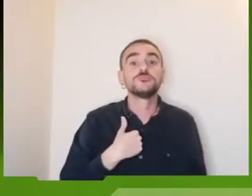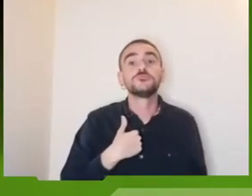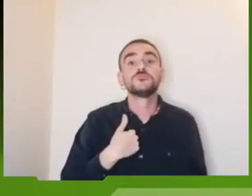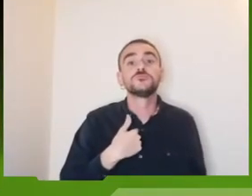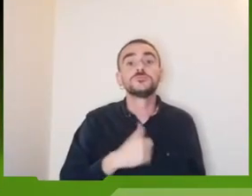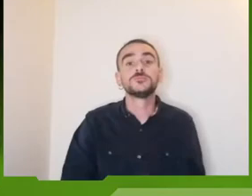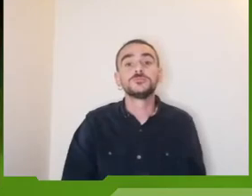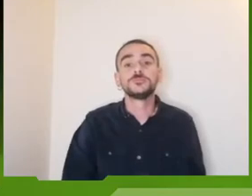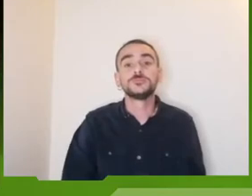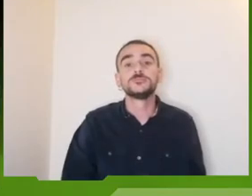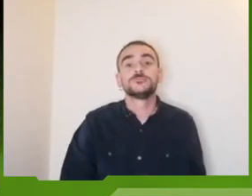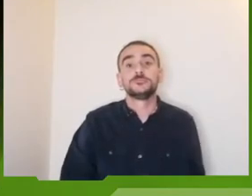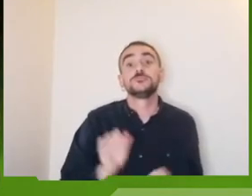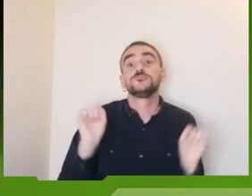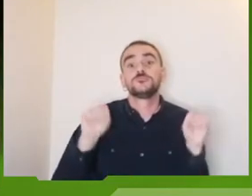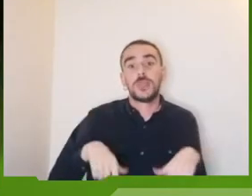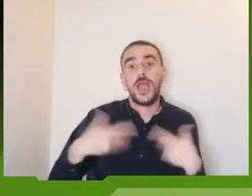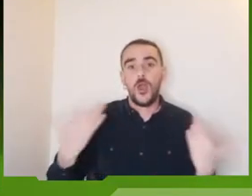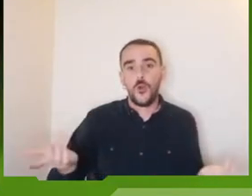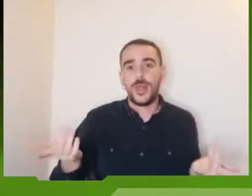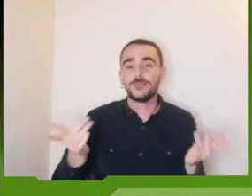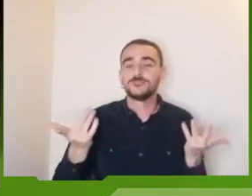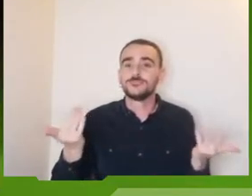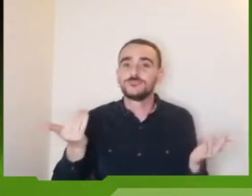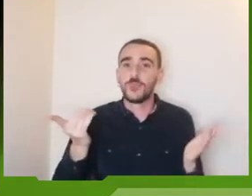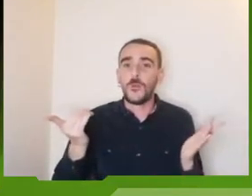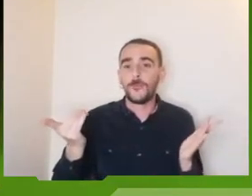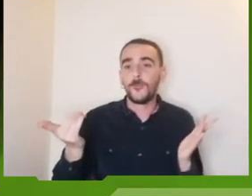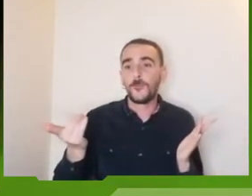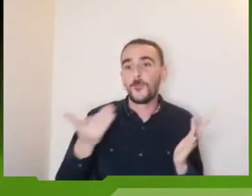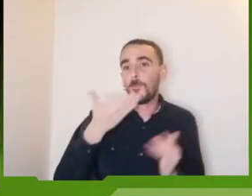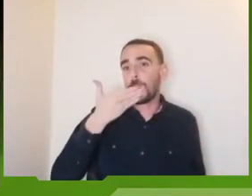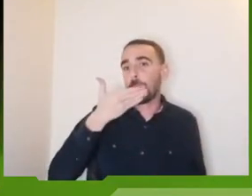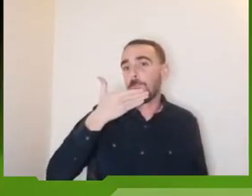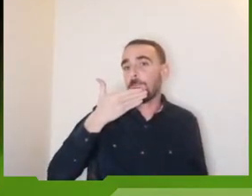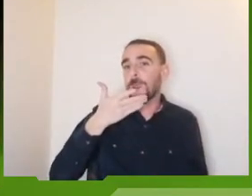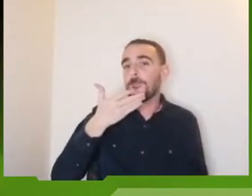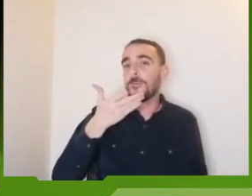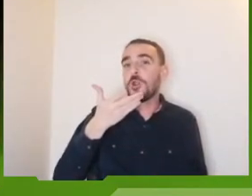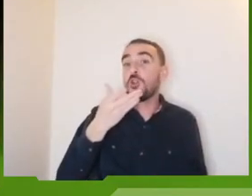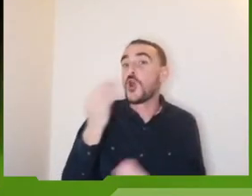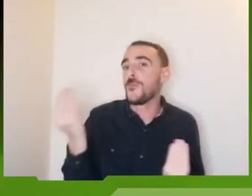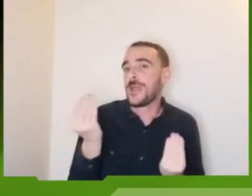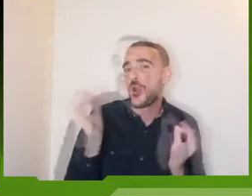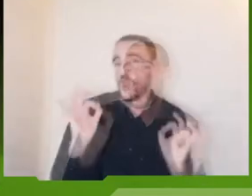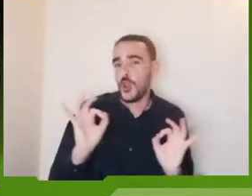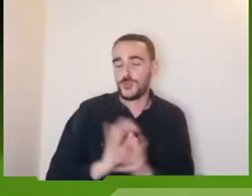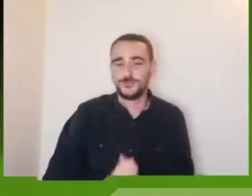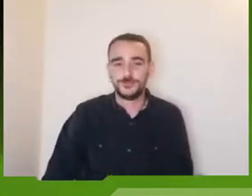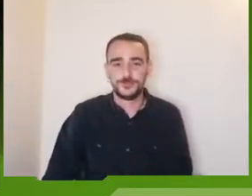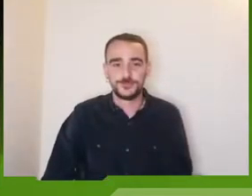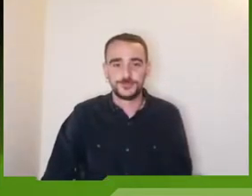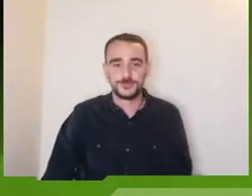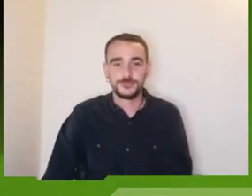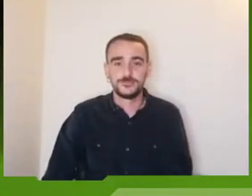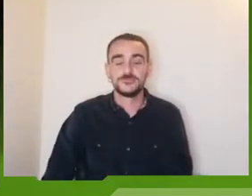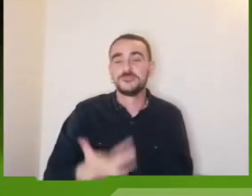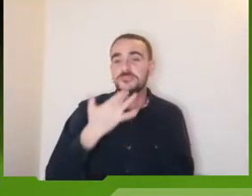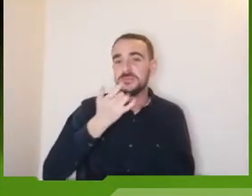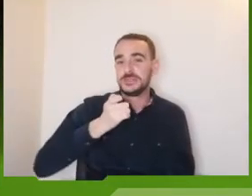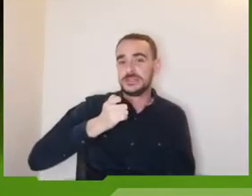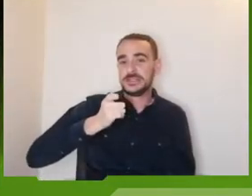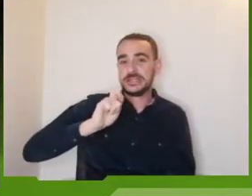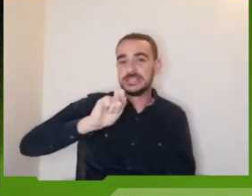Pues vamos al momento más chulo. No, no le voy a echar más sal. Le iba a echar más sal por vicio, pero no tengo claro